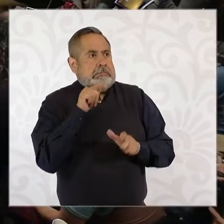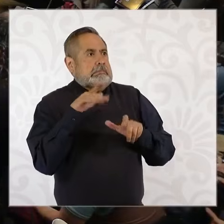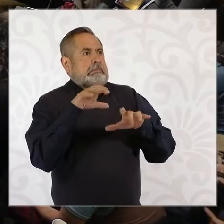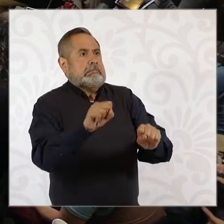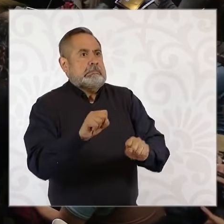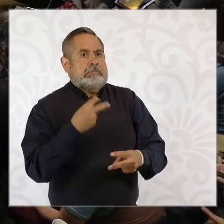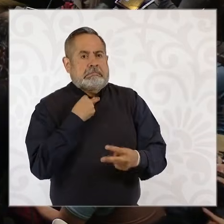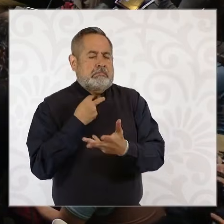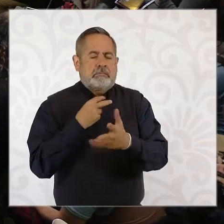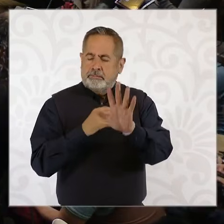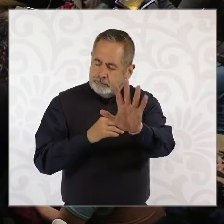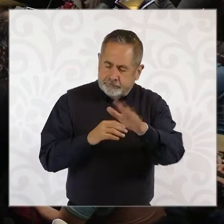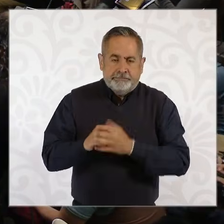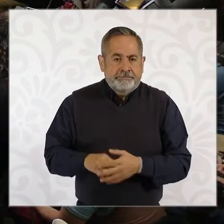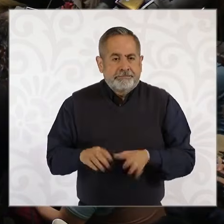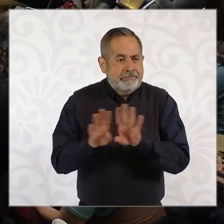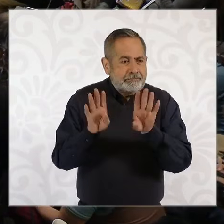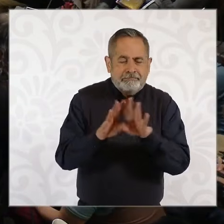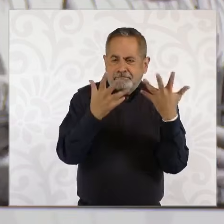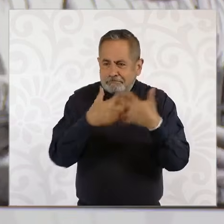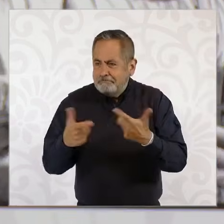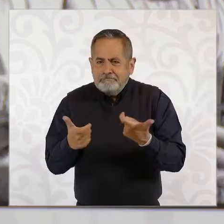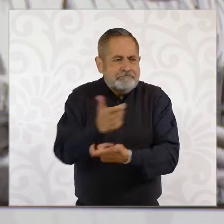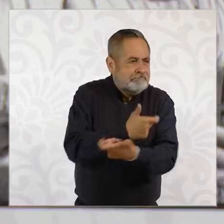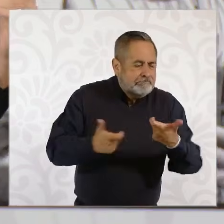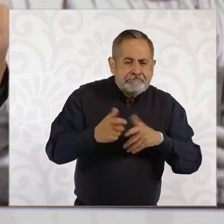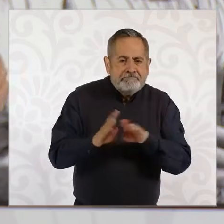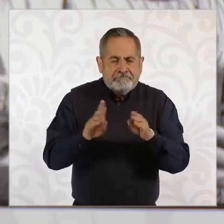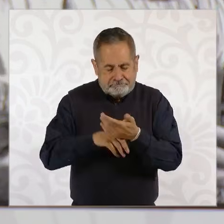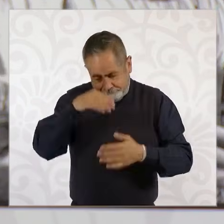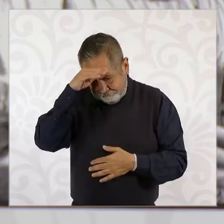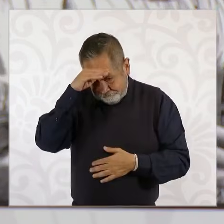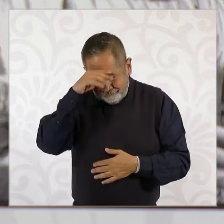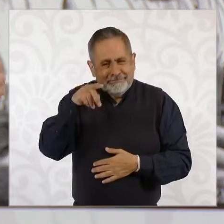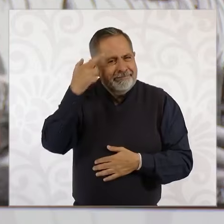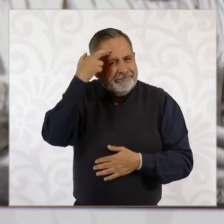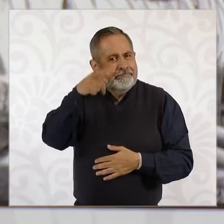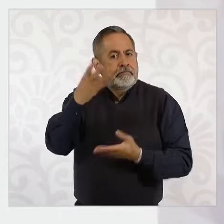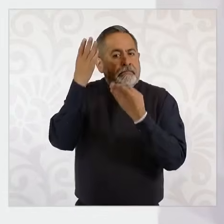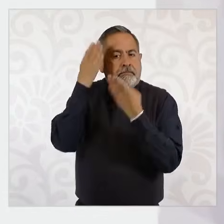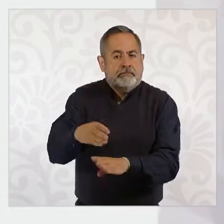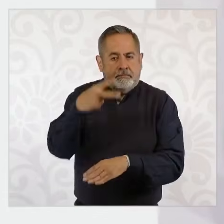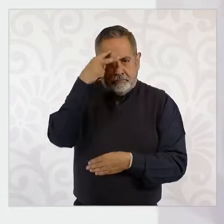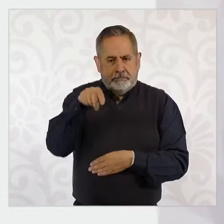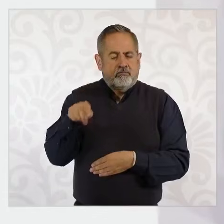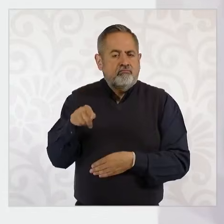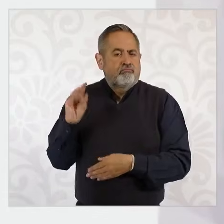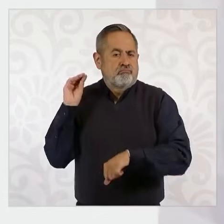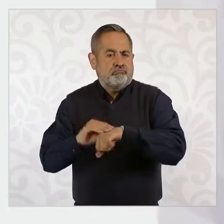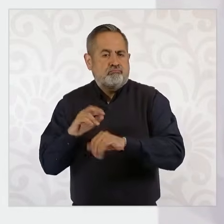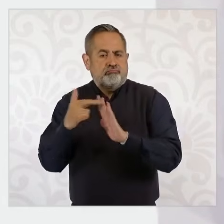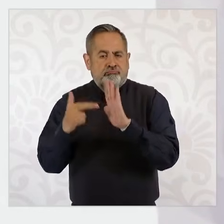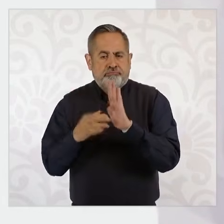parte fundamental de la macroeconomía y la inflación la define el Banco de México a través de las tasas de interés. Pero hay